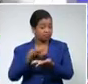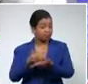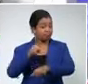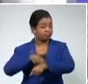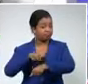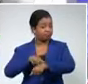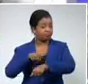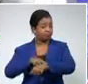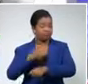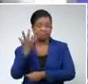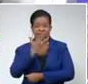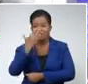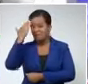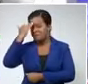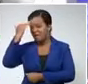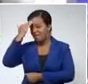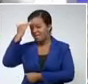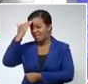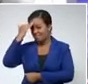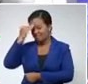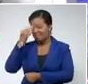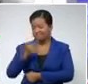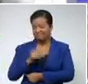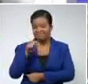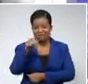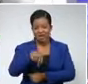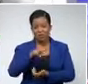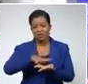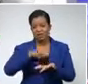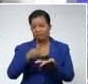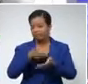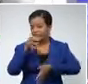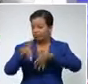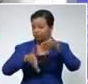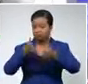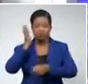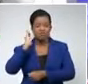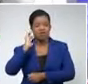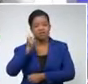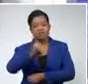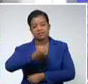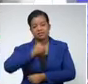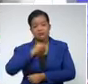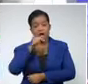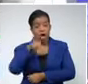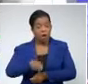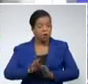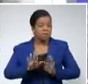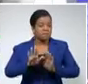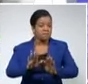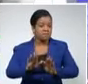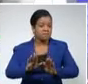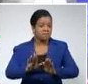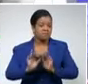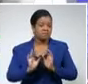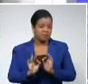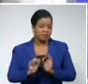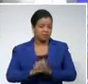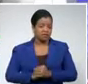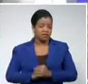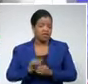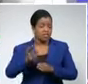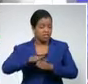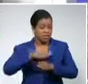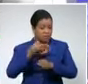de lengua de señas, Maday Pérez, que se ha incorporado a esta transmisión de conferencia de prensa. Hacemos un alto en la conversación y luego compartimos